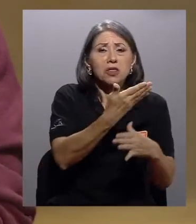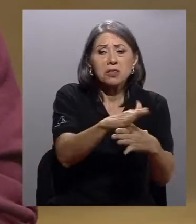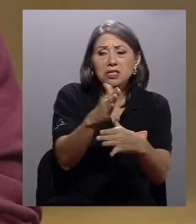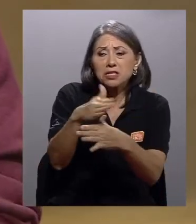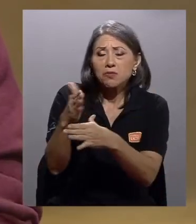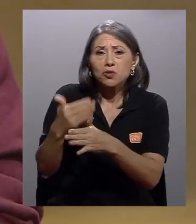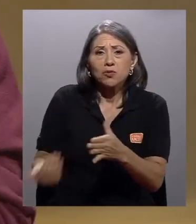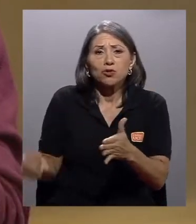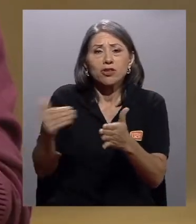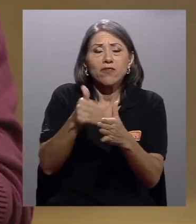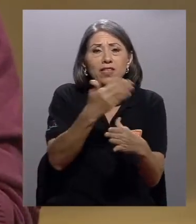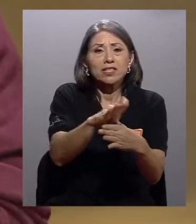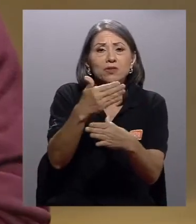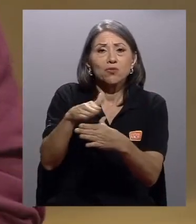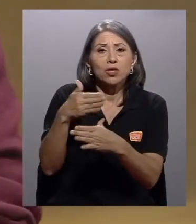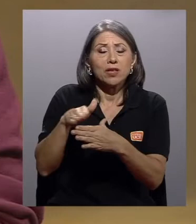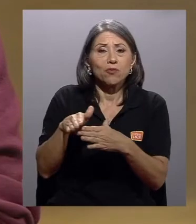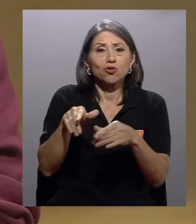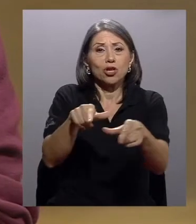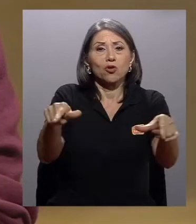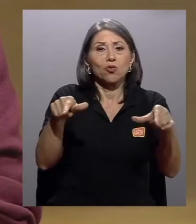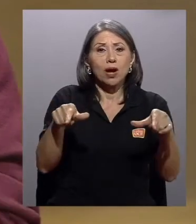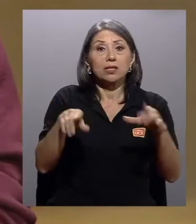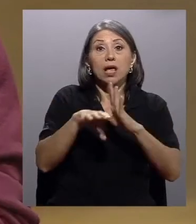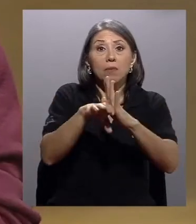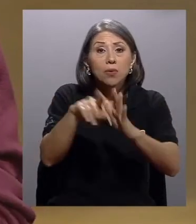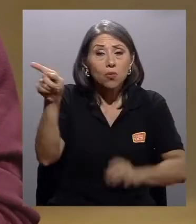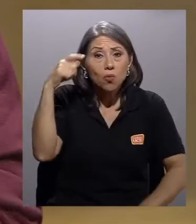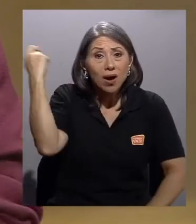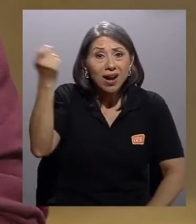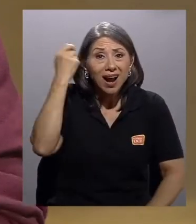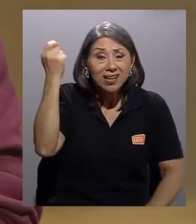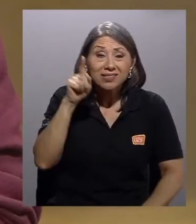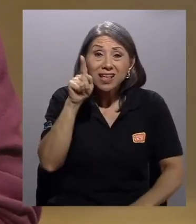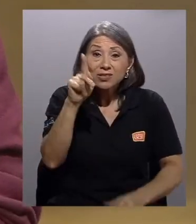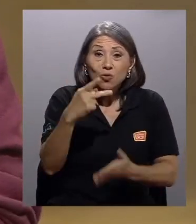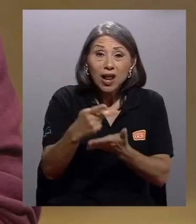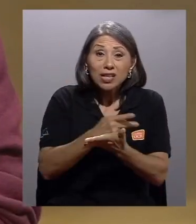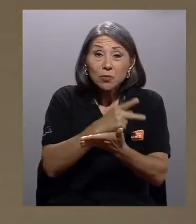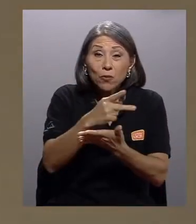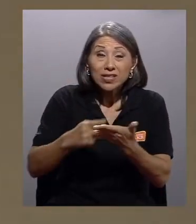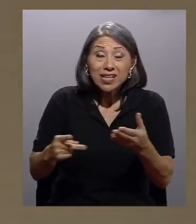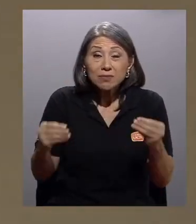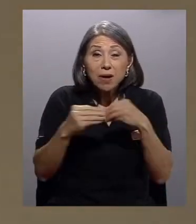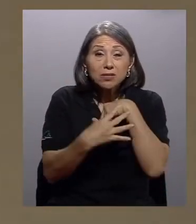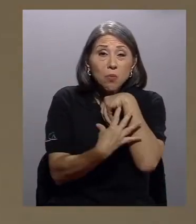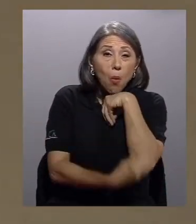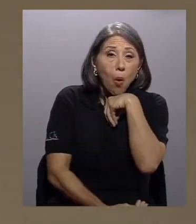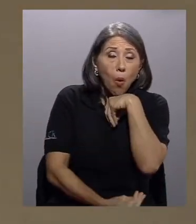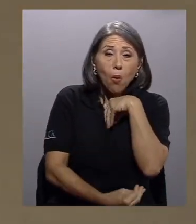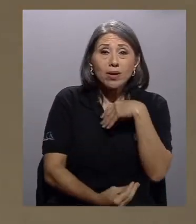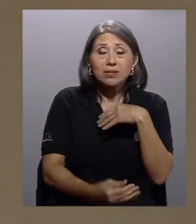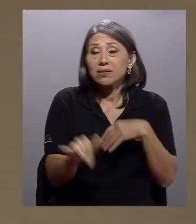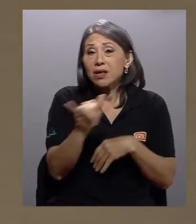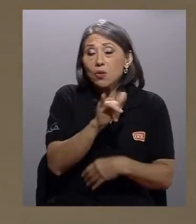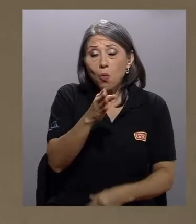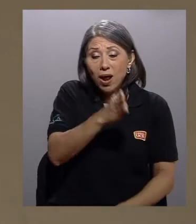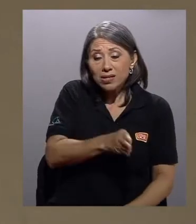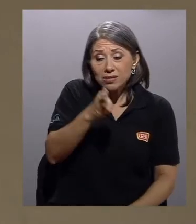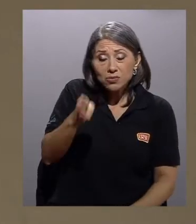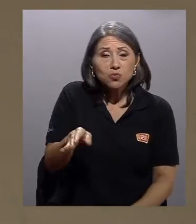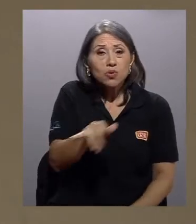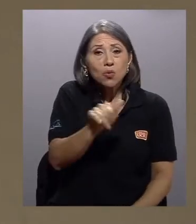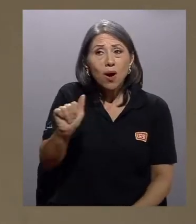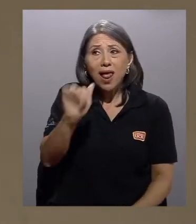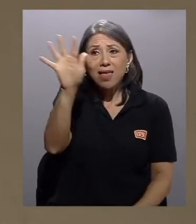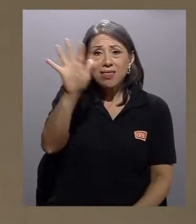territorios en los cuales se asienta. Guanacaste es una de las provincias más pobres y más desiguales del país, ¿no? Lo mismo que la zona sur y la